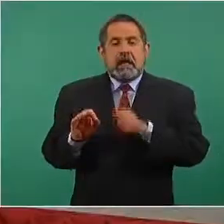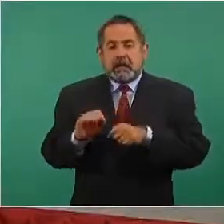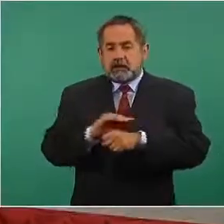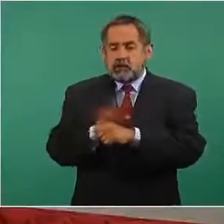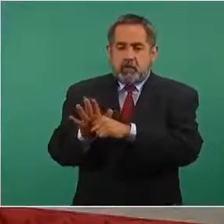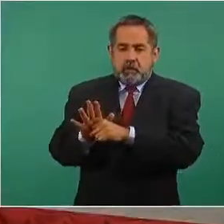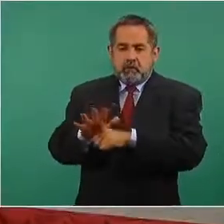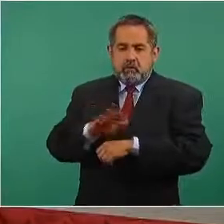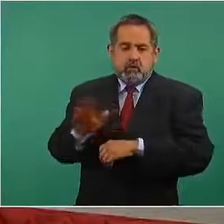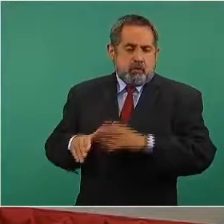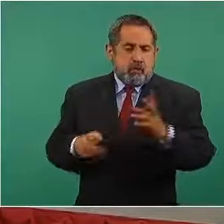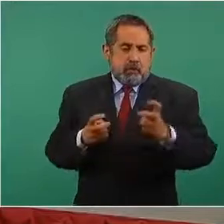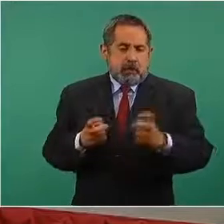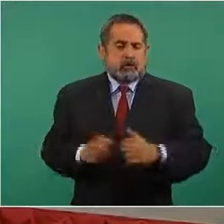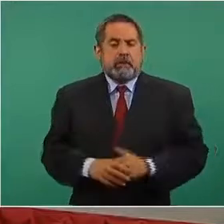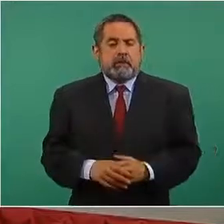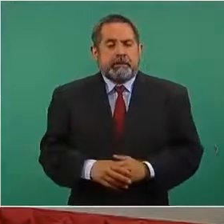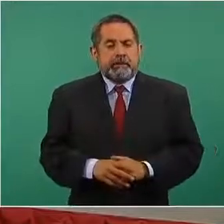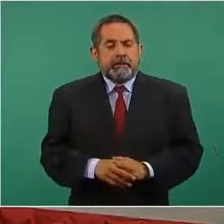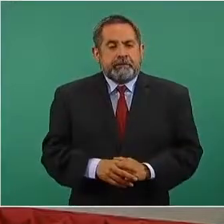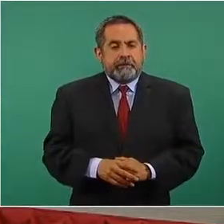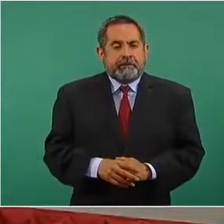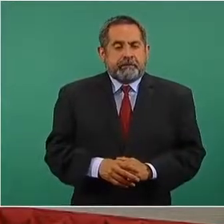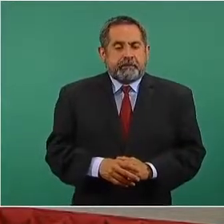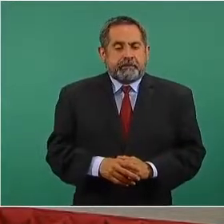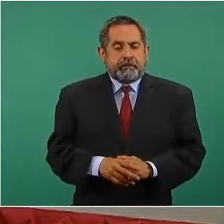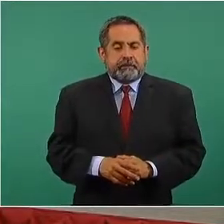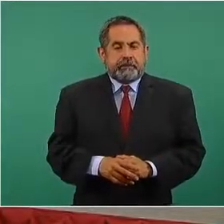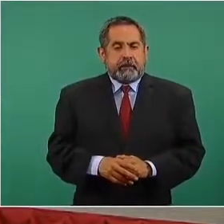asociado a COVID. La siguiente.